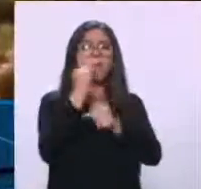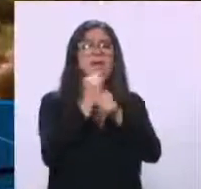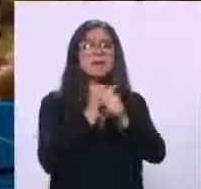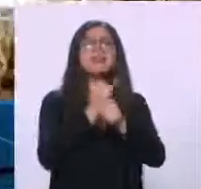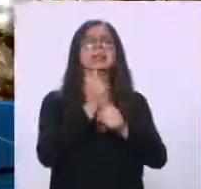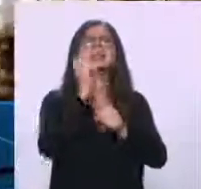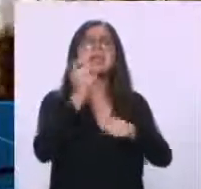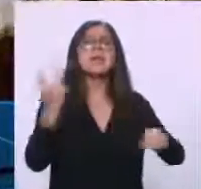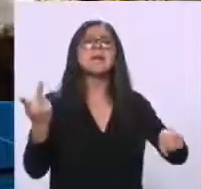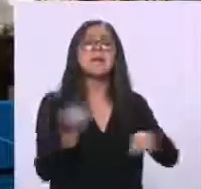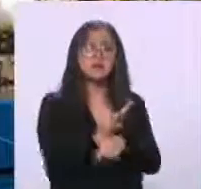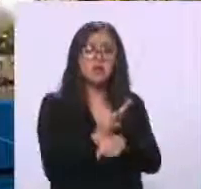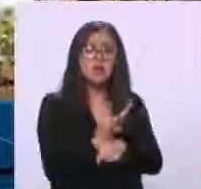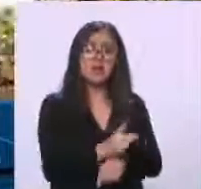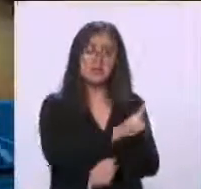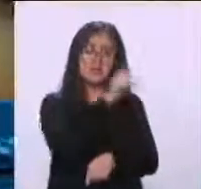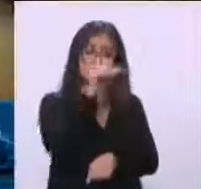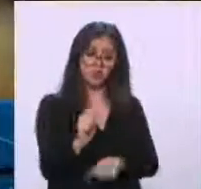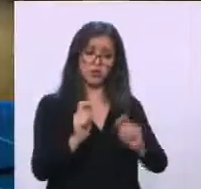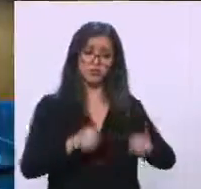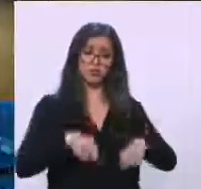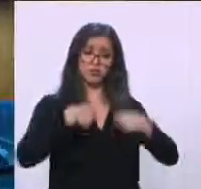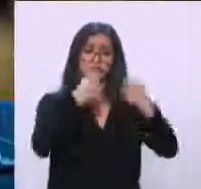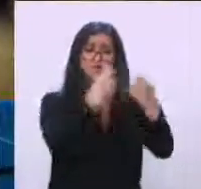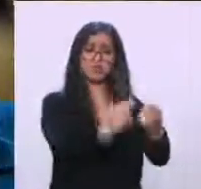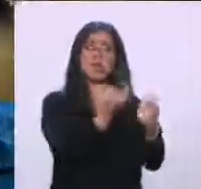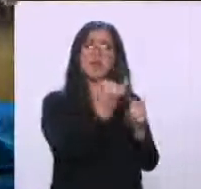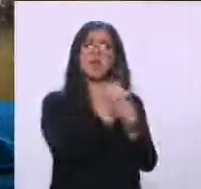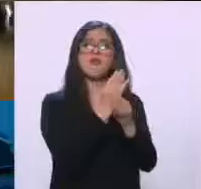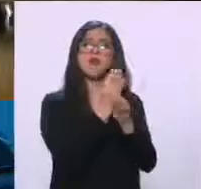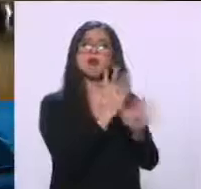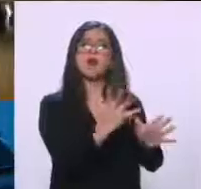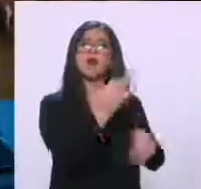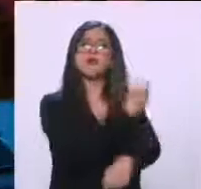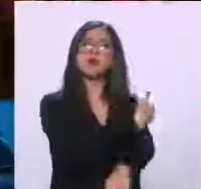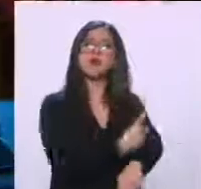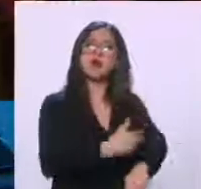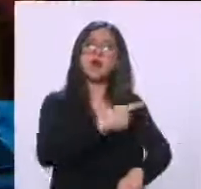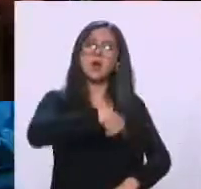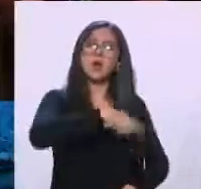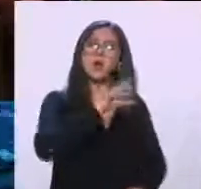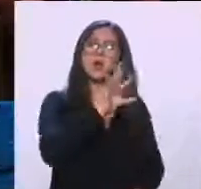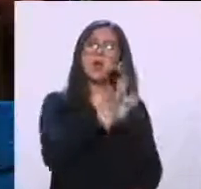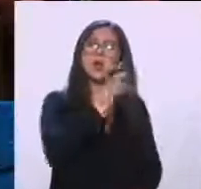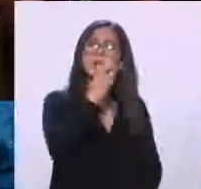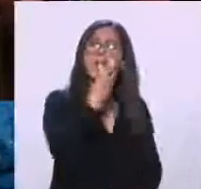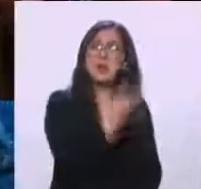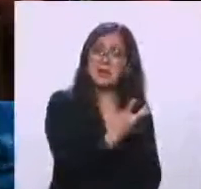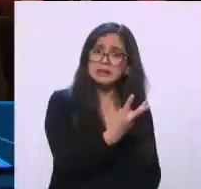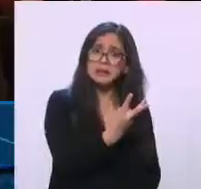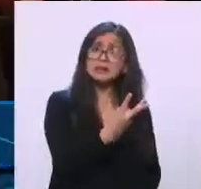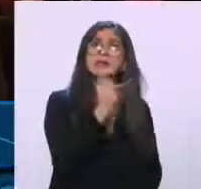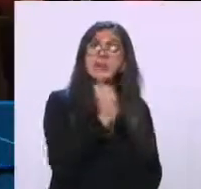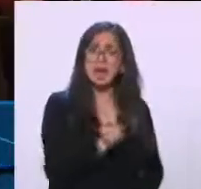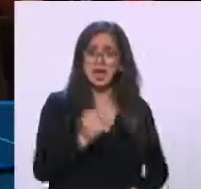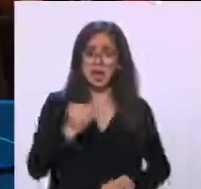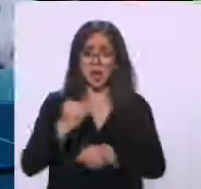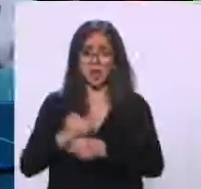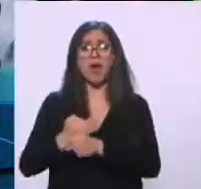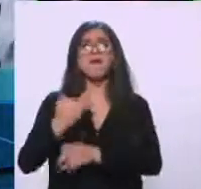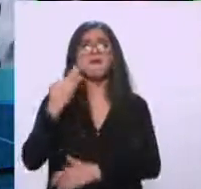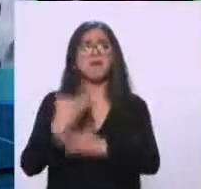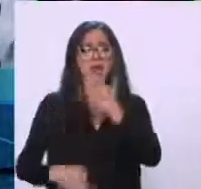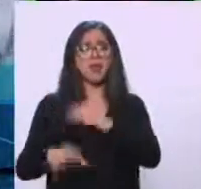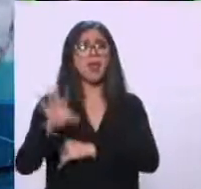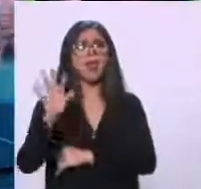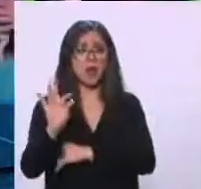que se le entregara la información a los familiares de los 43. Nos faltan 40, pero la diferencia hoy es